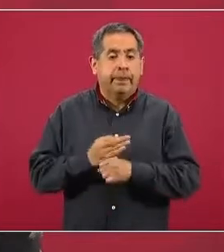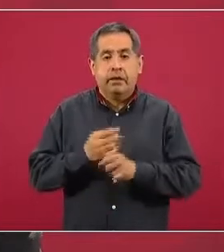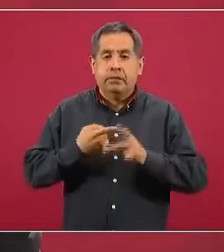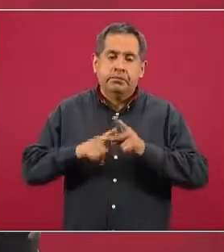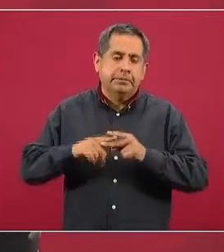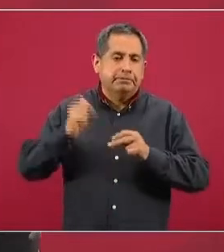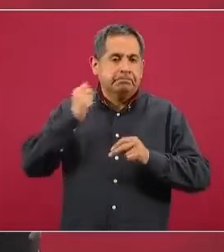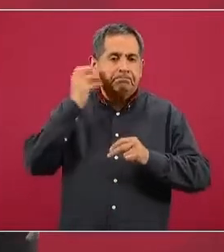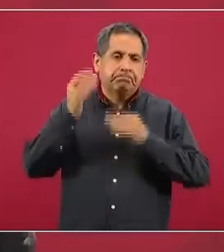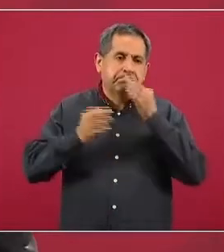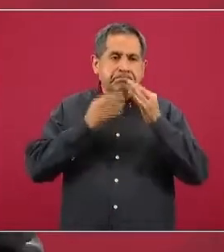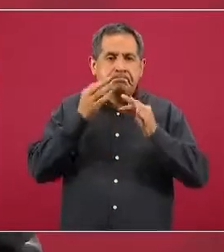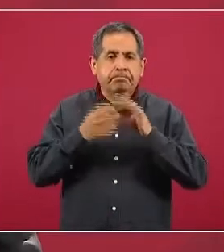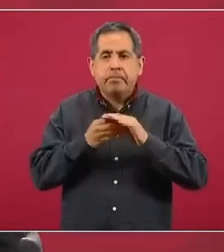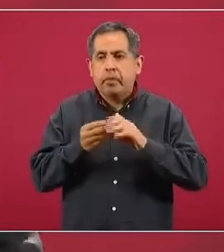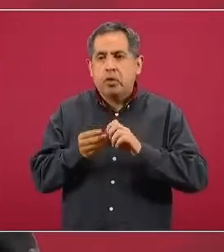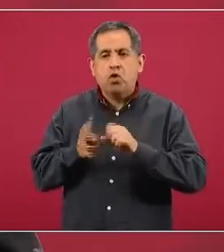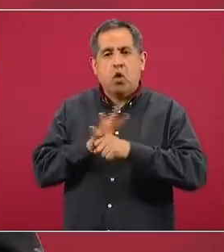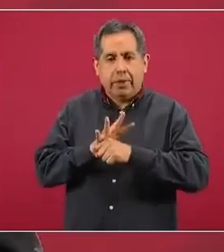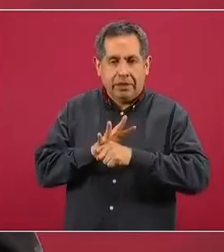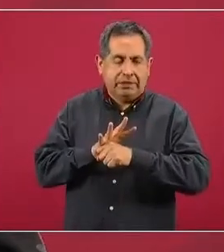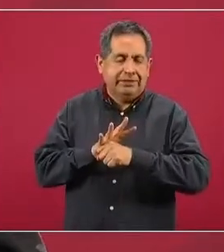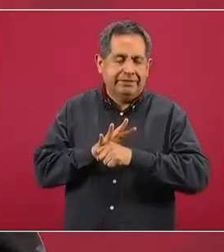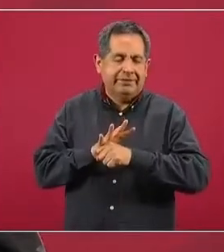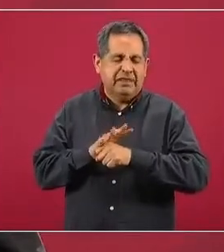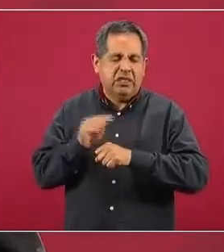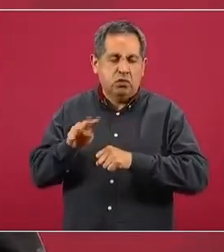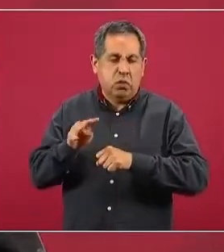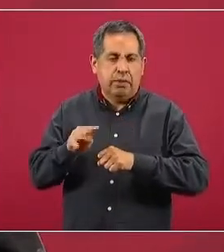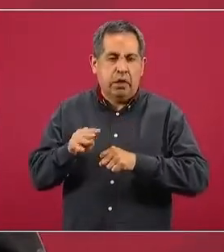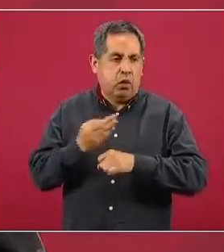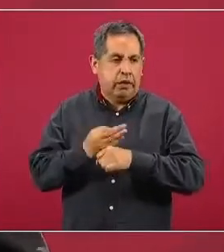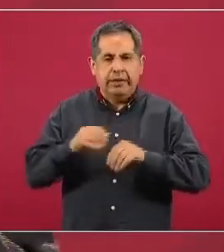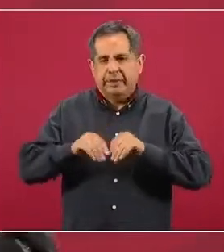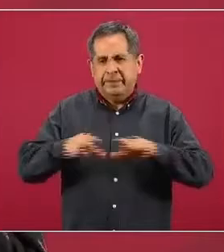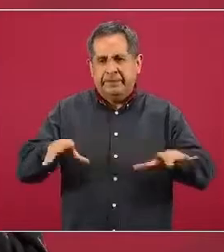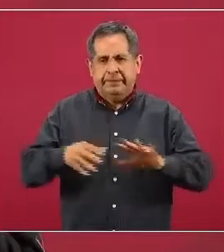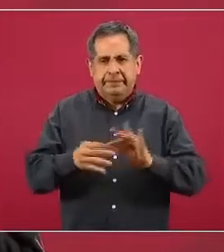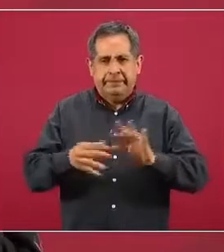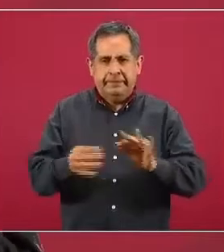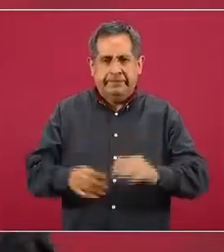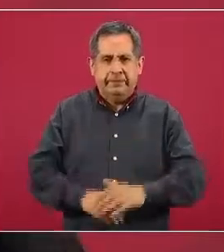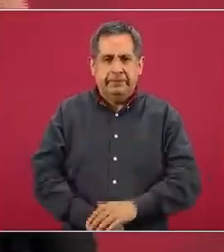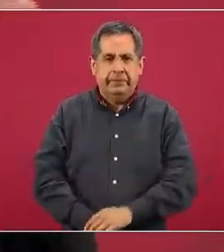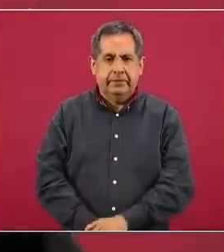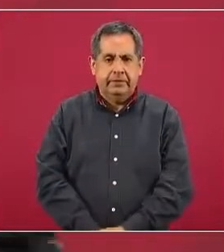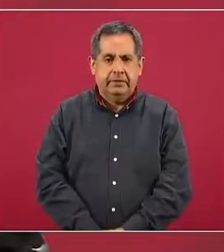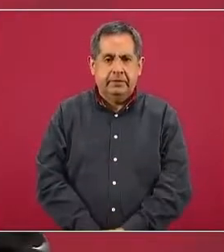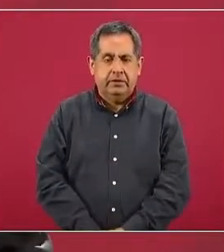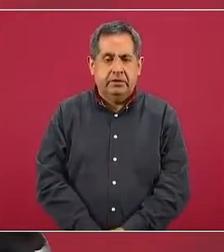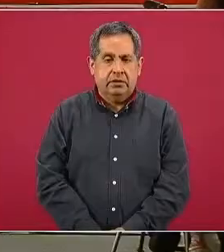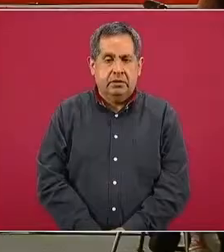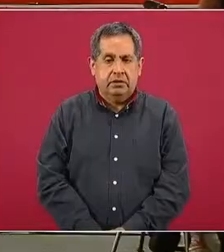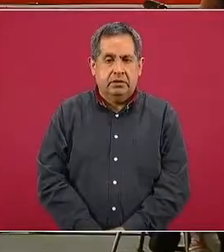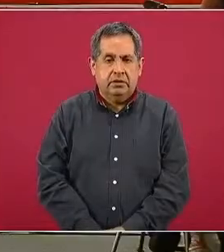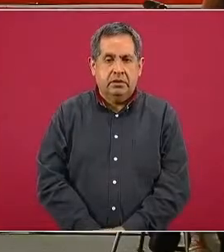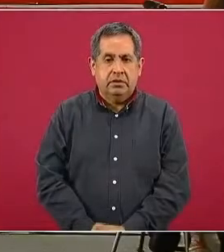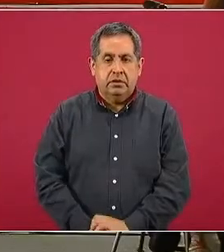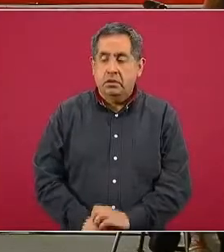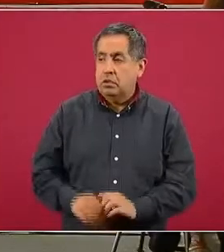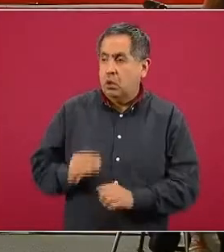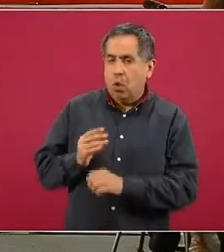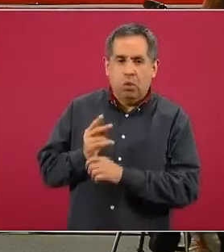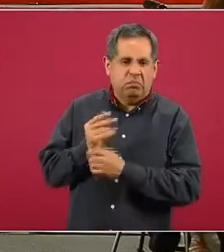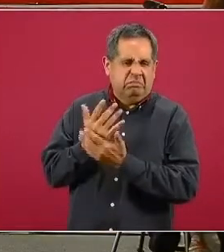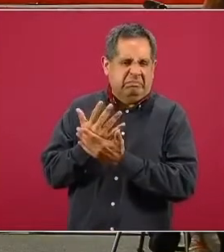diaria sobre COVID-19, la pandemia causada por el coronavirus SARS-CoV-2. En un momento posiblemente se